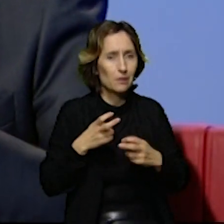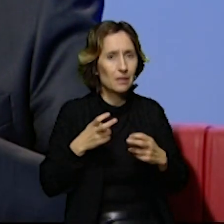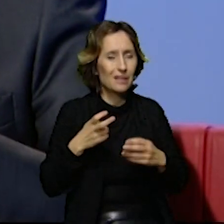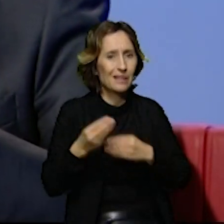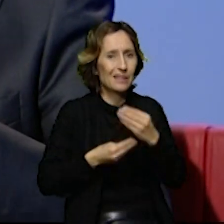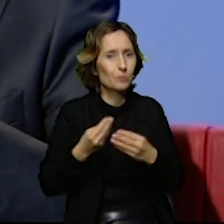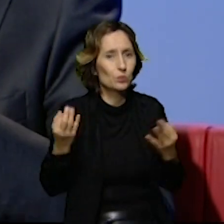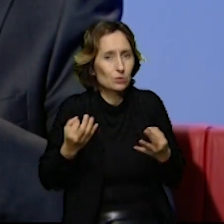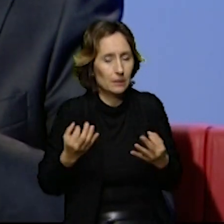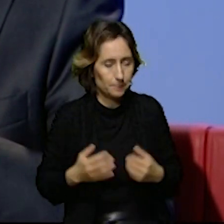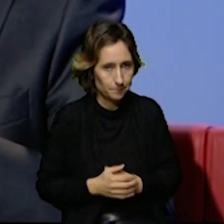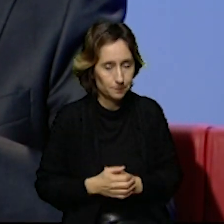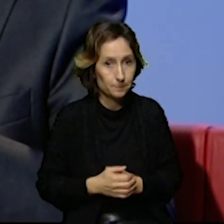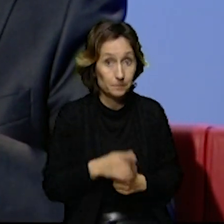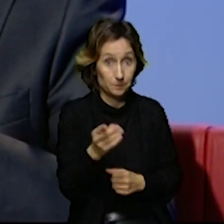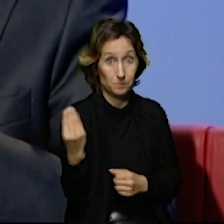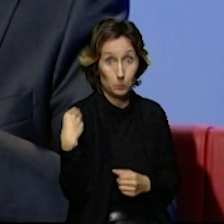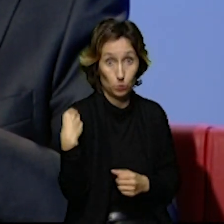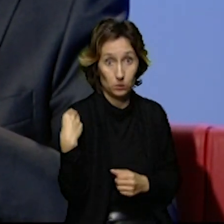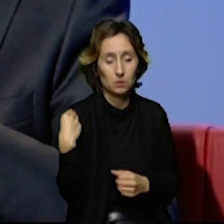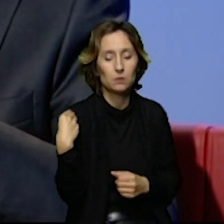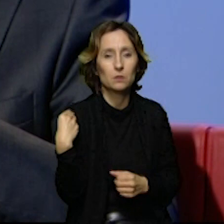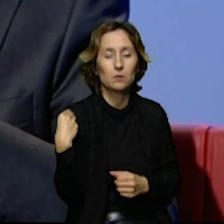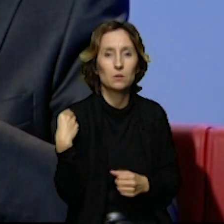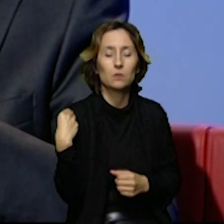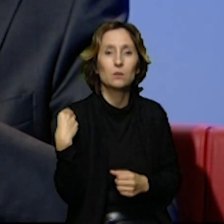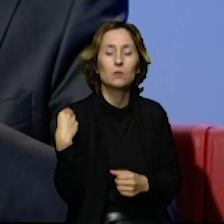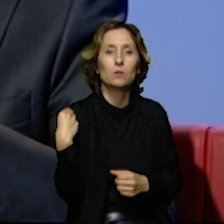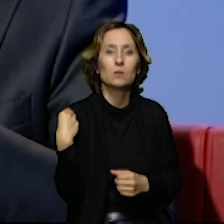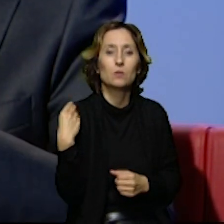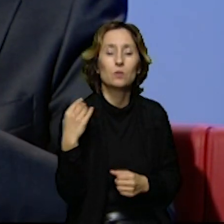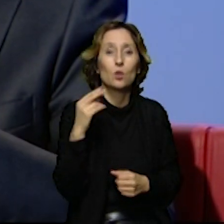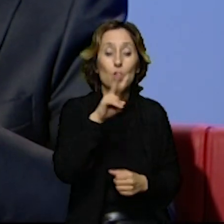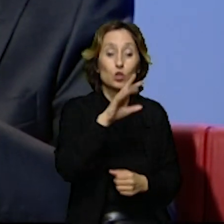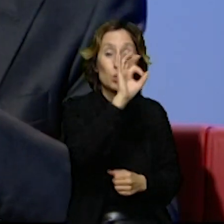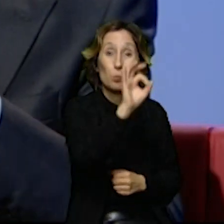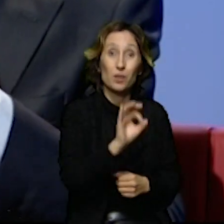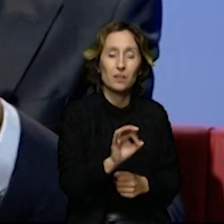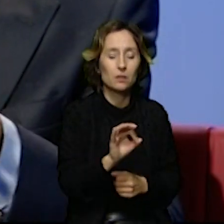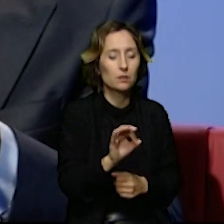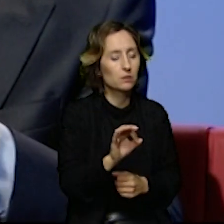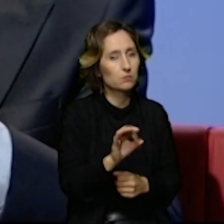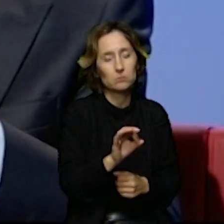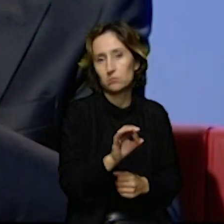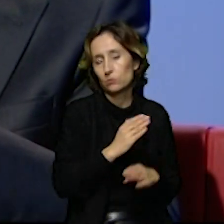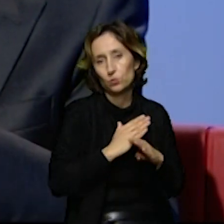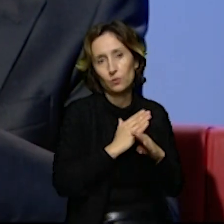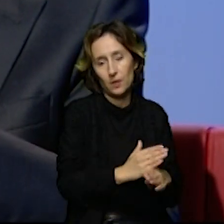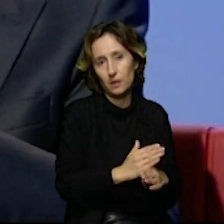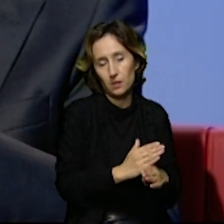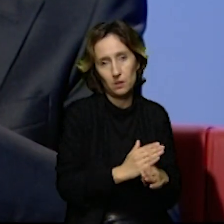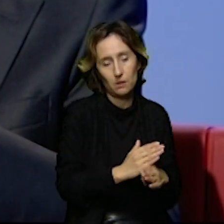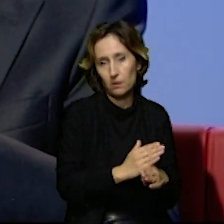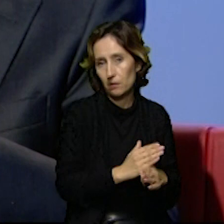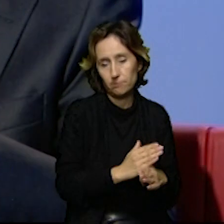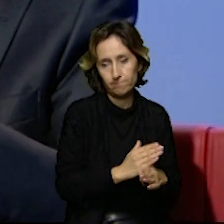en este sentido que me pregunta, yo creo que la deflactación del 2% es insuficiente, porque había que